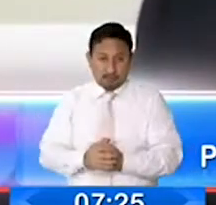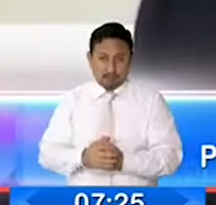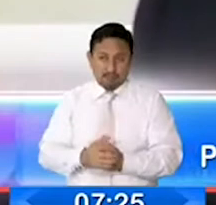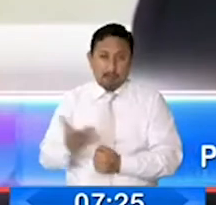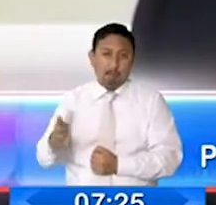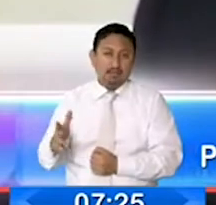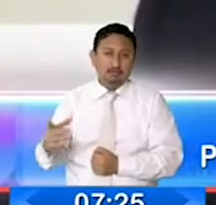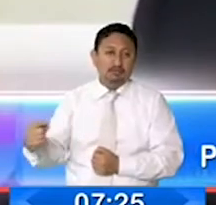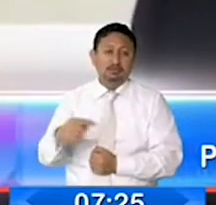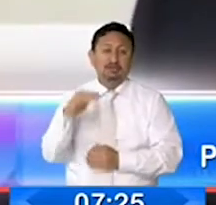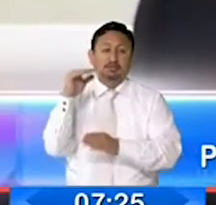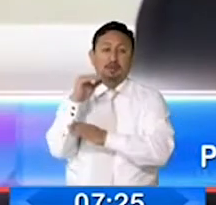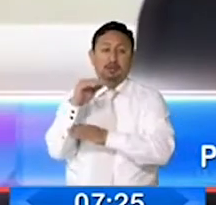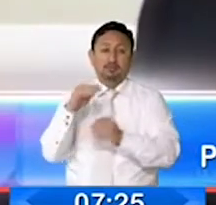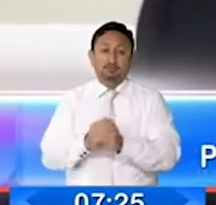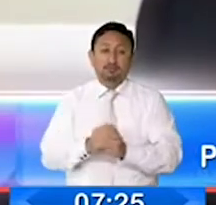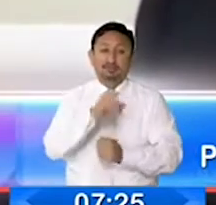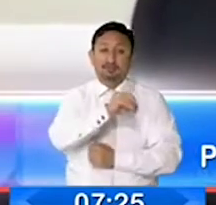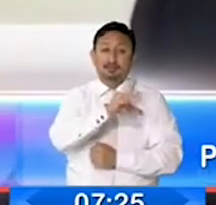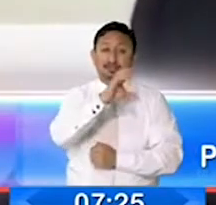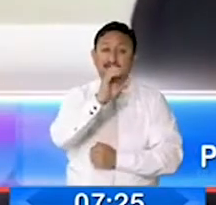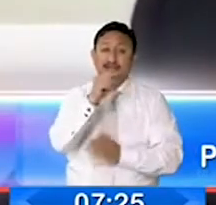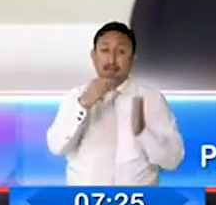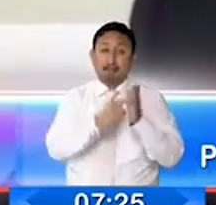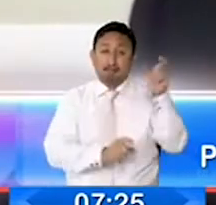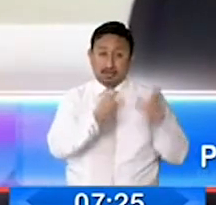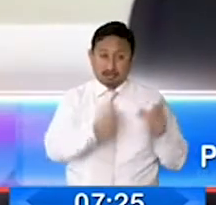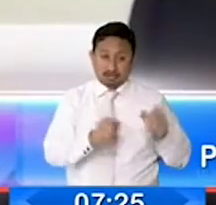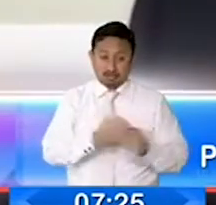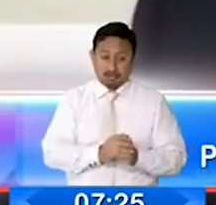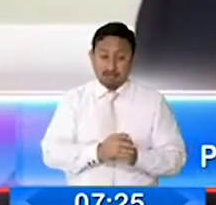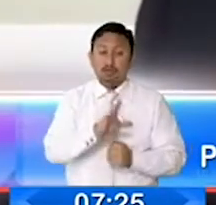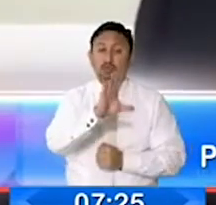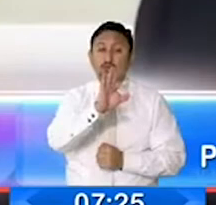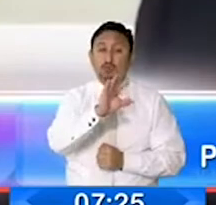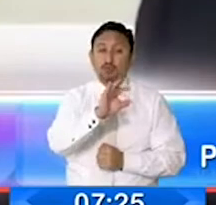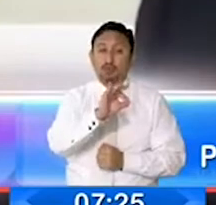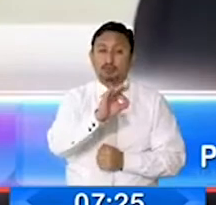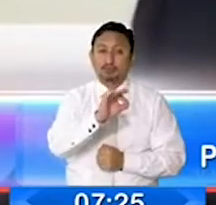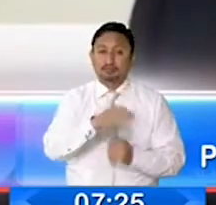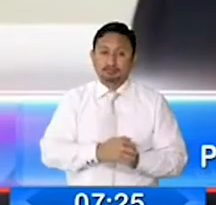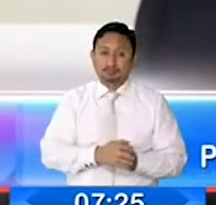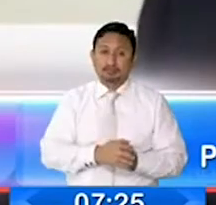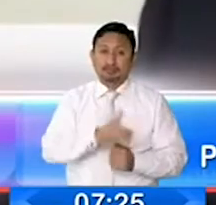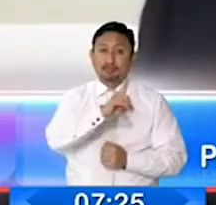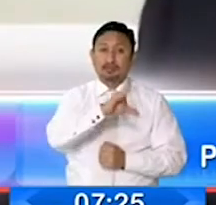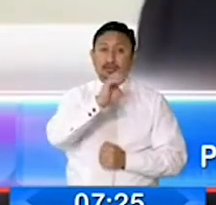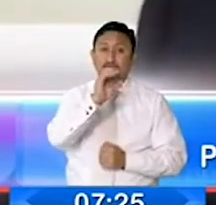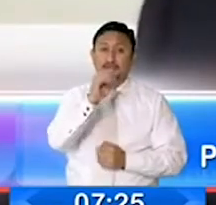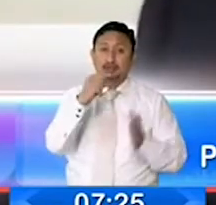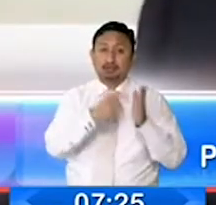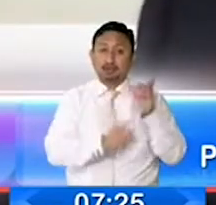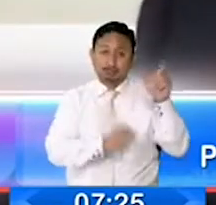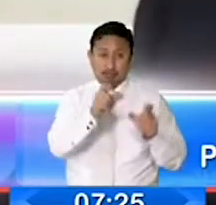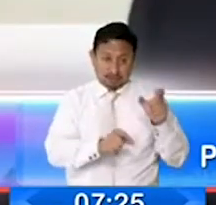promedio tenemos de jueces en el Ecuador por cada 100.000 habitantes? Tenemos 9 jueces por cada 100.000 habitantes.